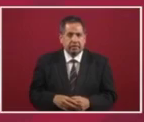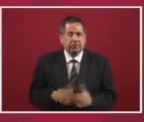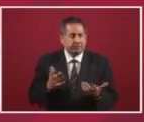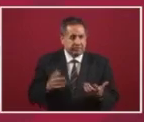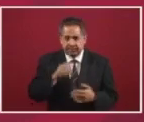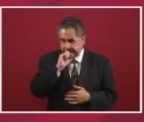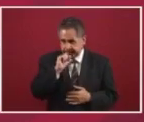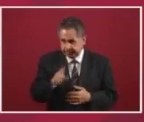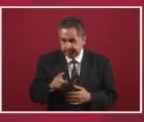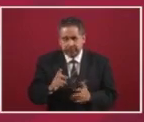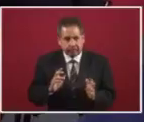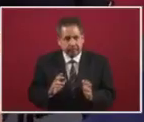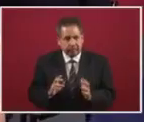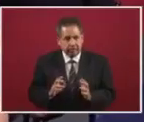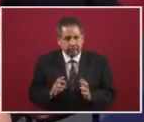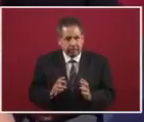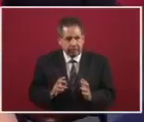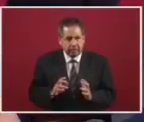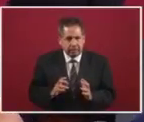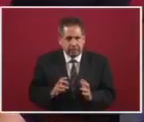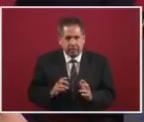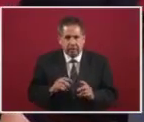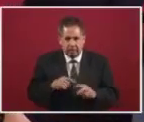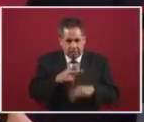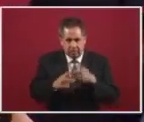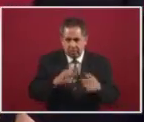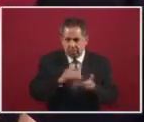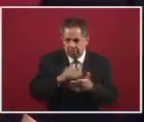vamos a que se llegue a un arreglo,